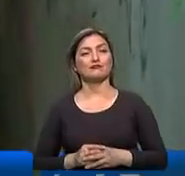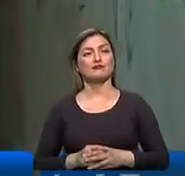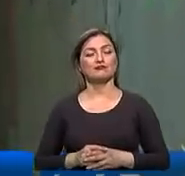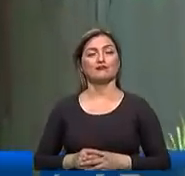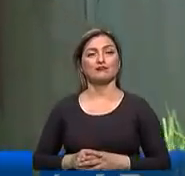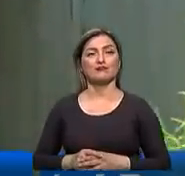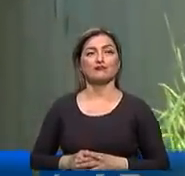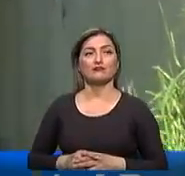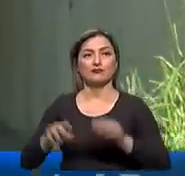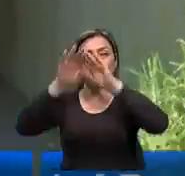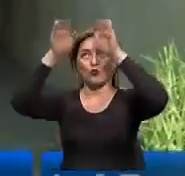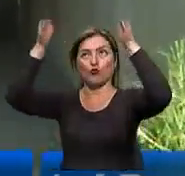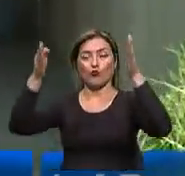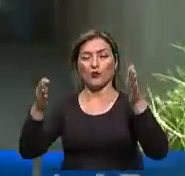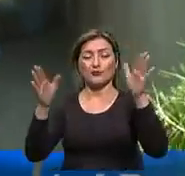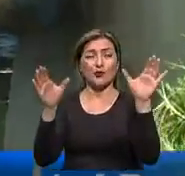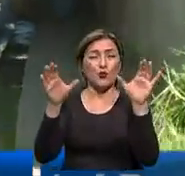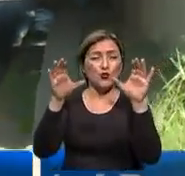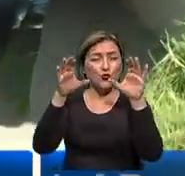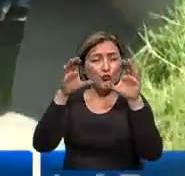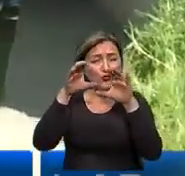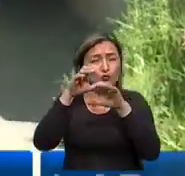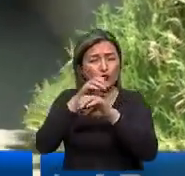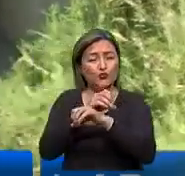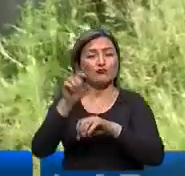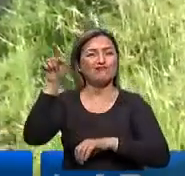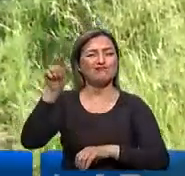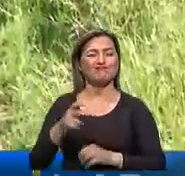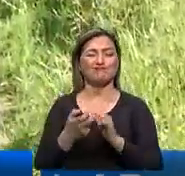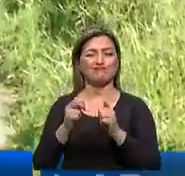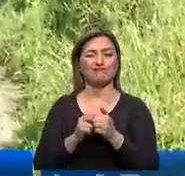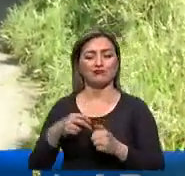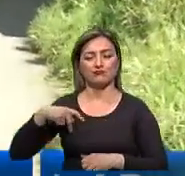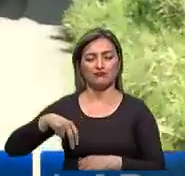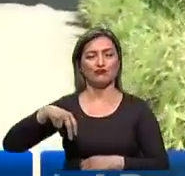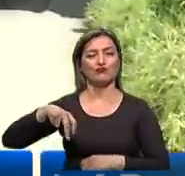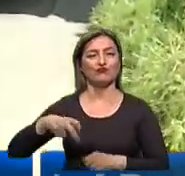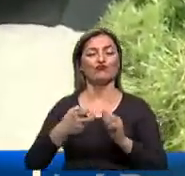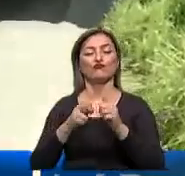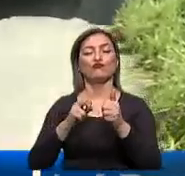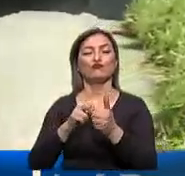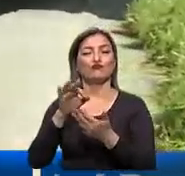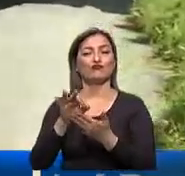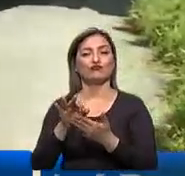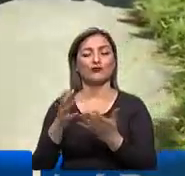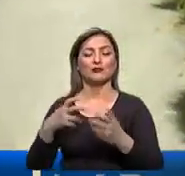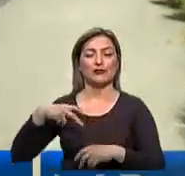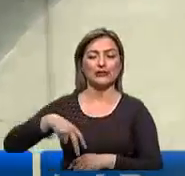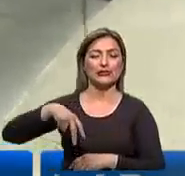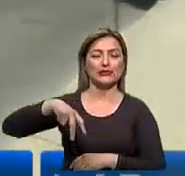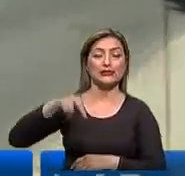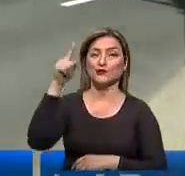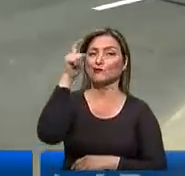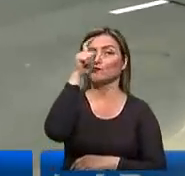parte inferior del puente, lo que significa un gran problema para los vecinos y los moradores de esta zona el momento que tienen que